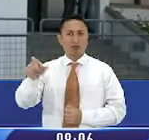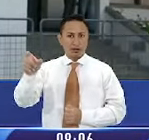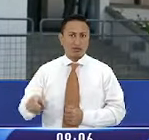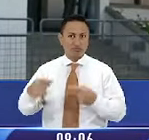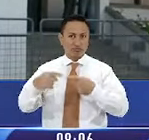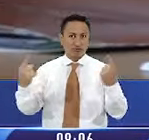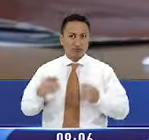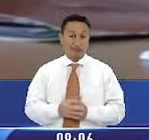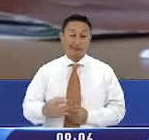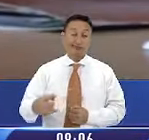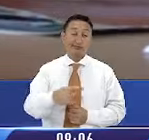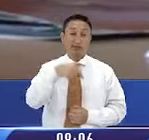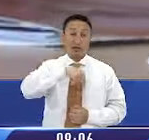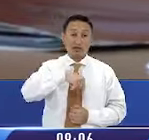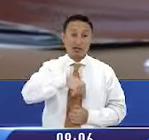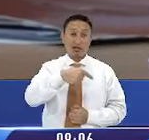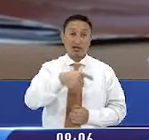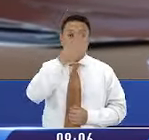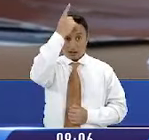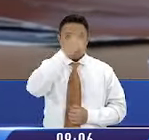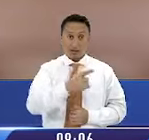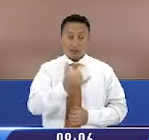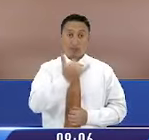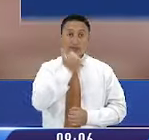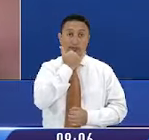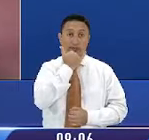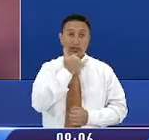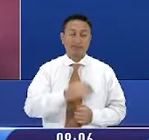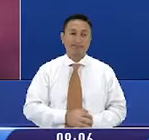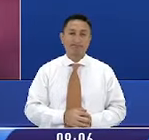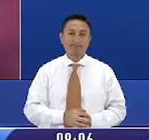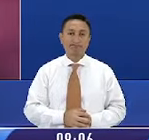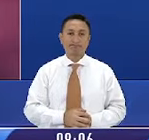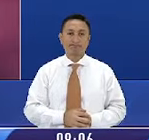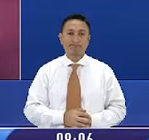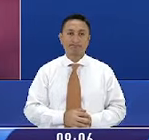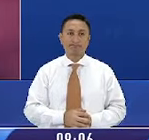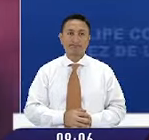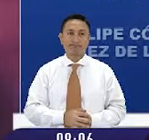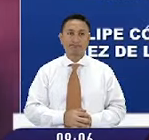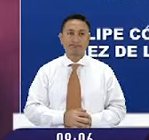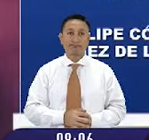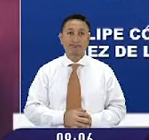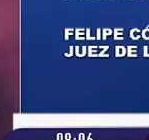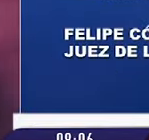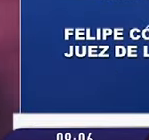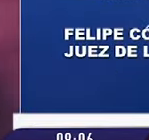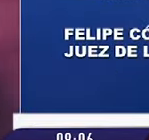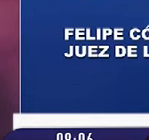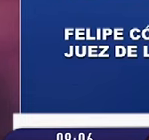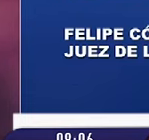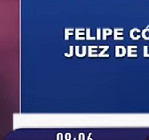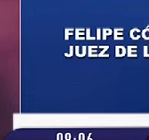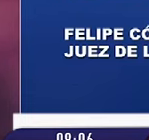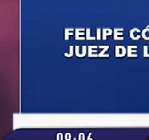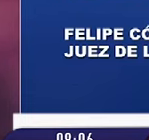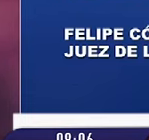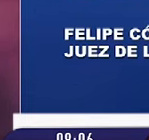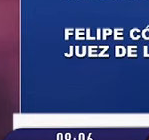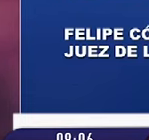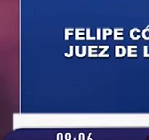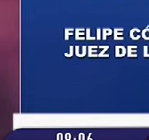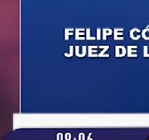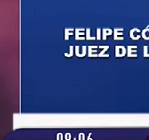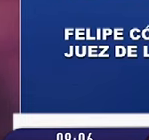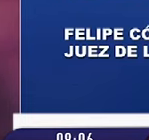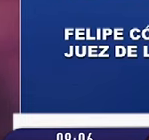cual podría interferir en sus decisiones. He sido objeto de una conducta hostil por parte de Wilman Terán y Daniel Salcedo. De